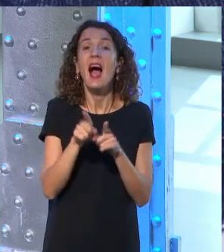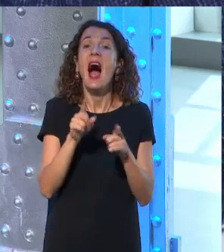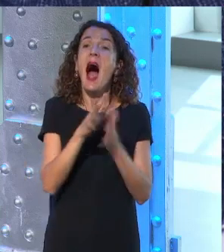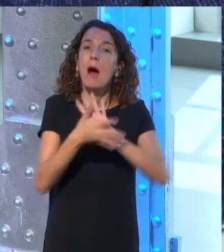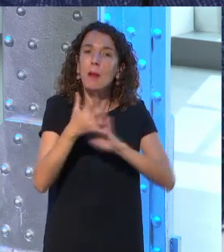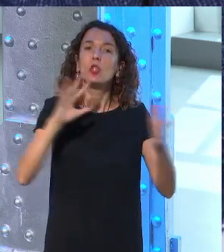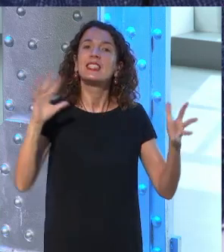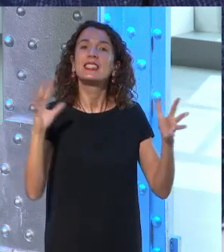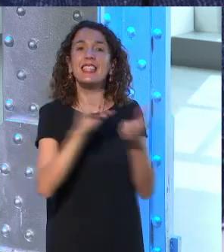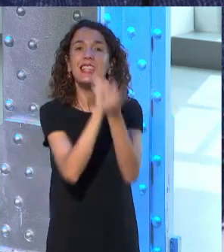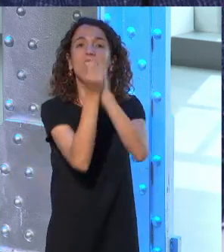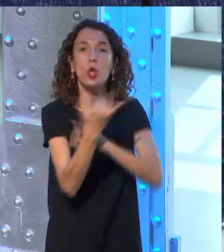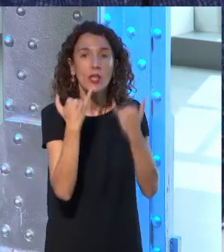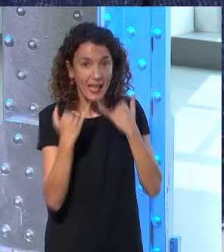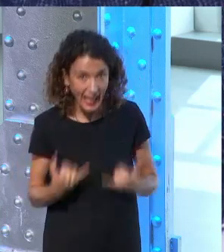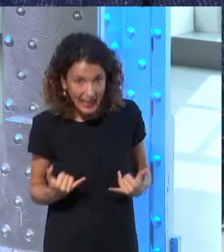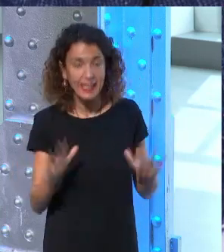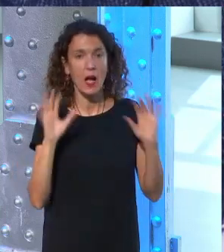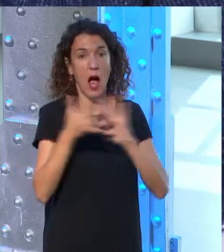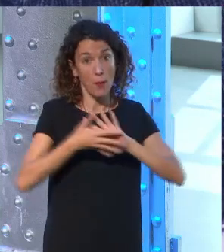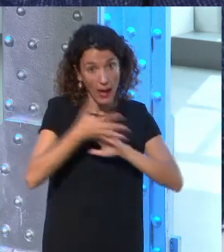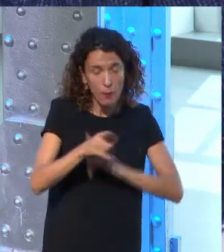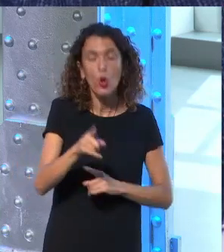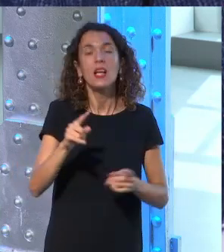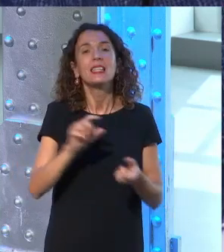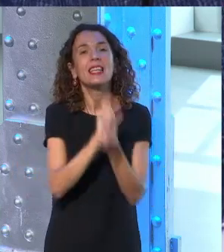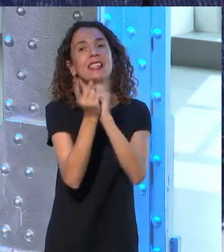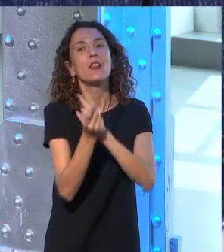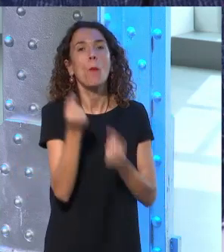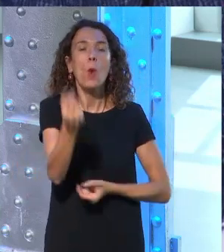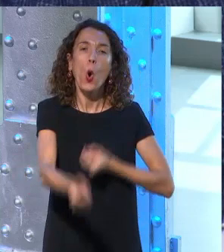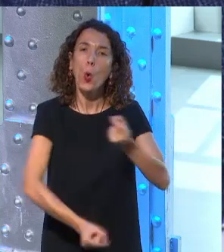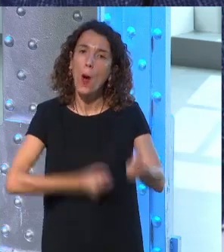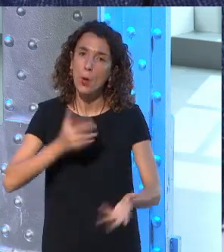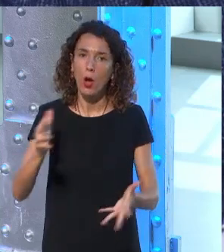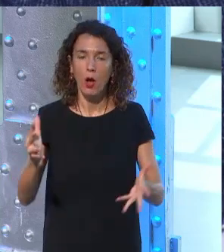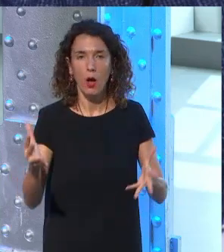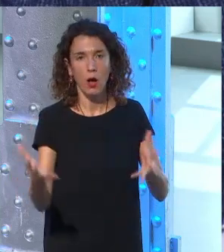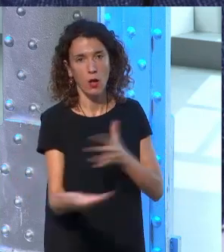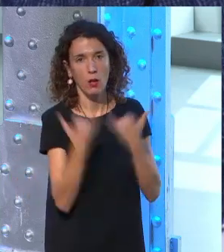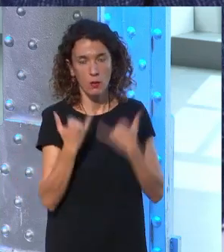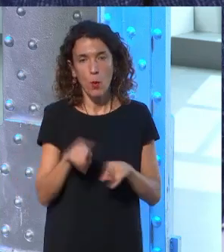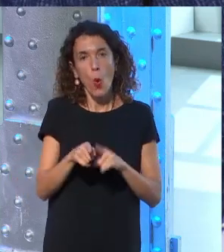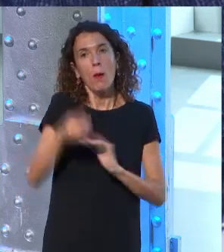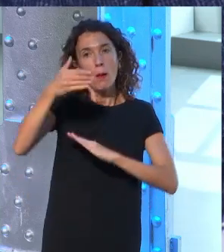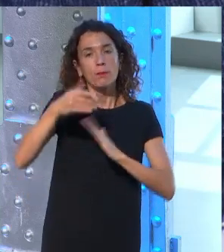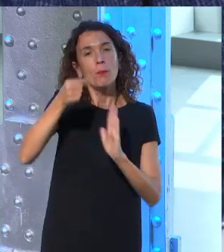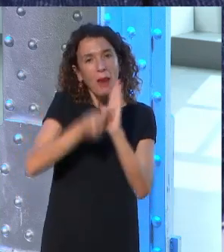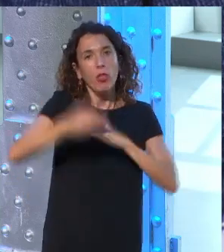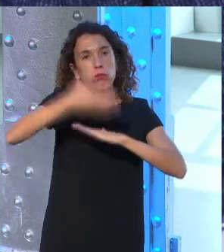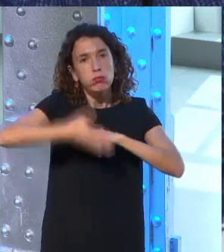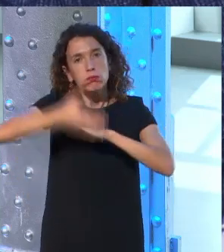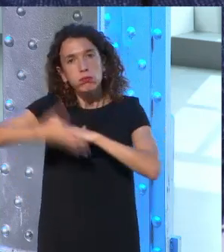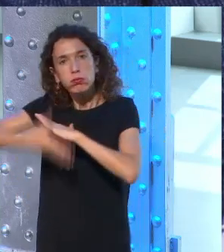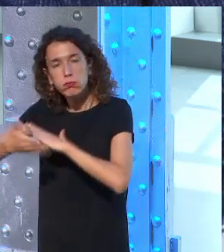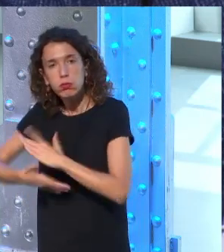transición energética, ley de cambio climático y transición energética. Yo creo que tiene que ser una transición gradual, progresiva, con plazos marcados como se están marcando,